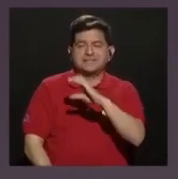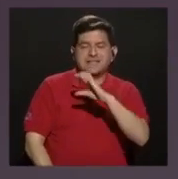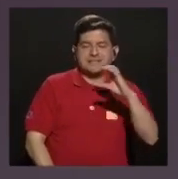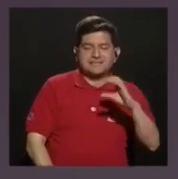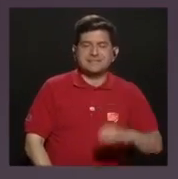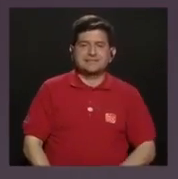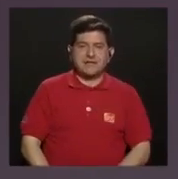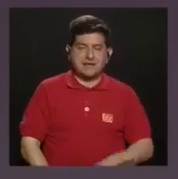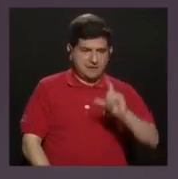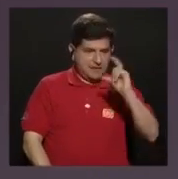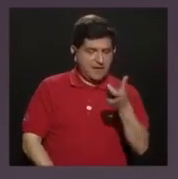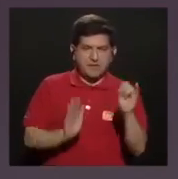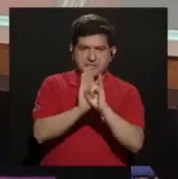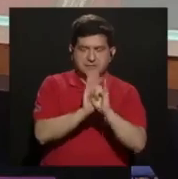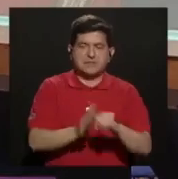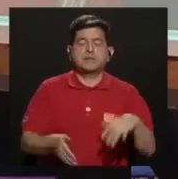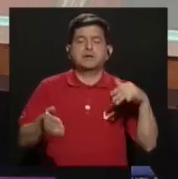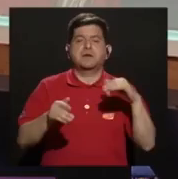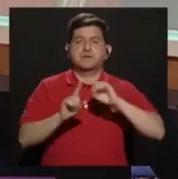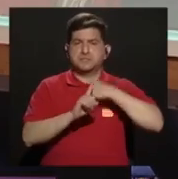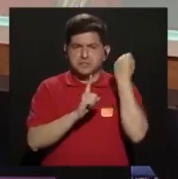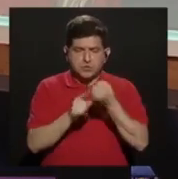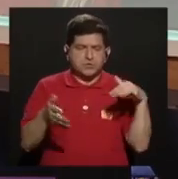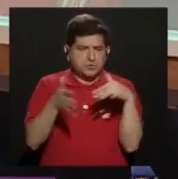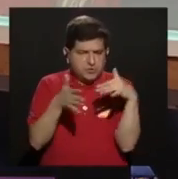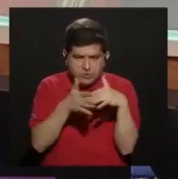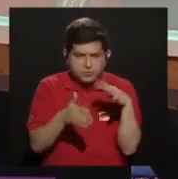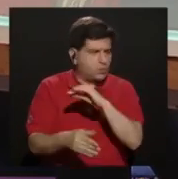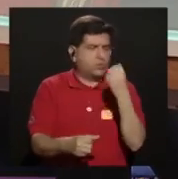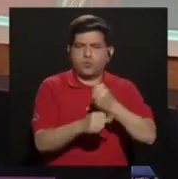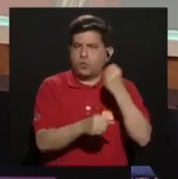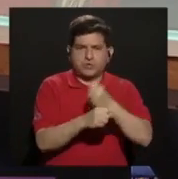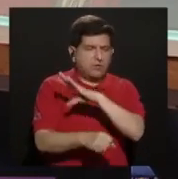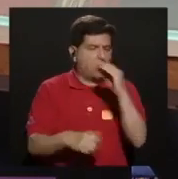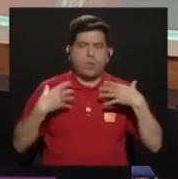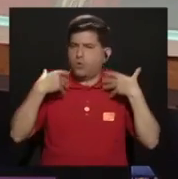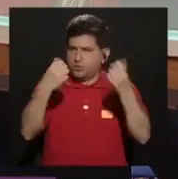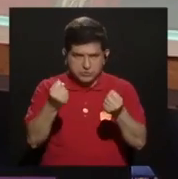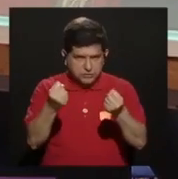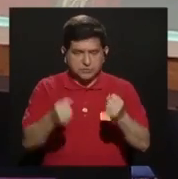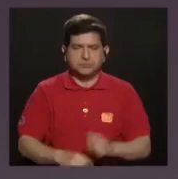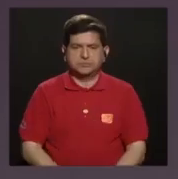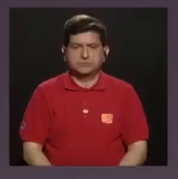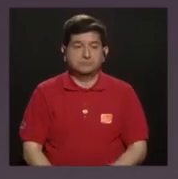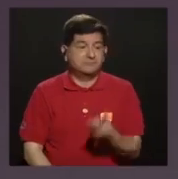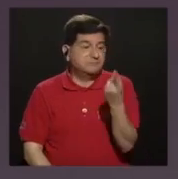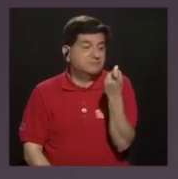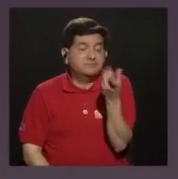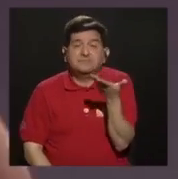está abajo para efectos de estudio, efectos de trabajo y de salud. Entonces,